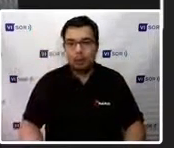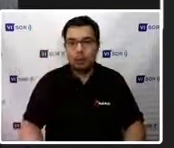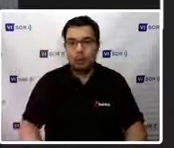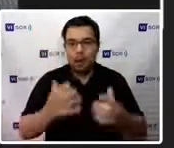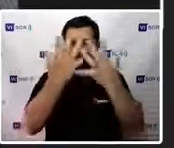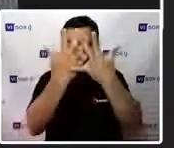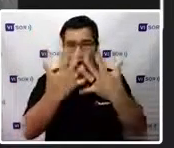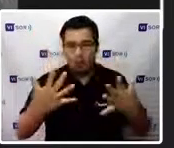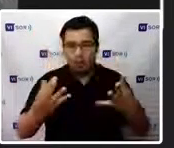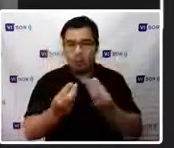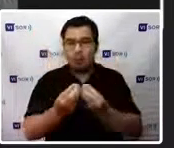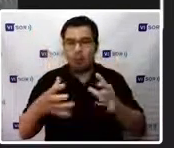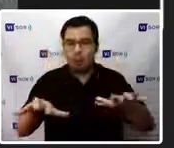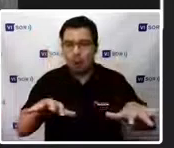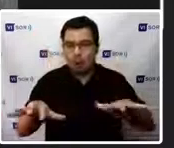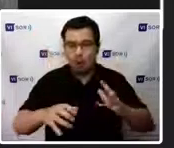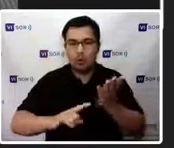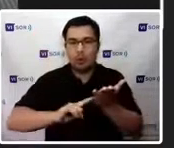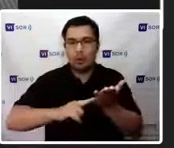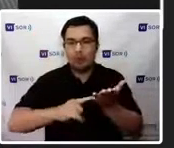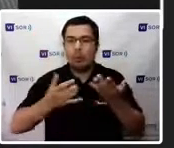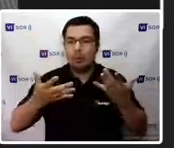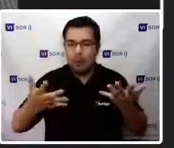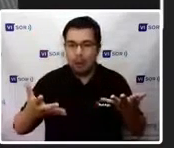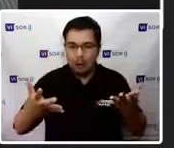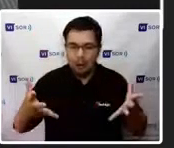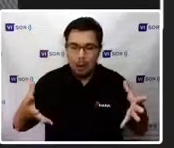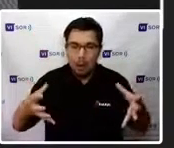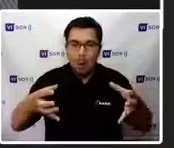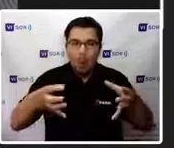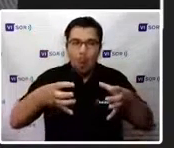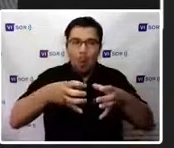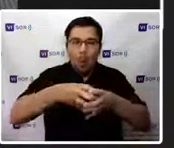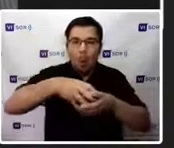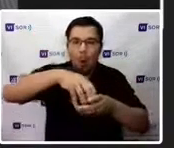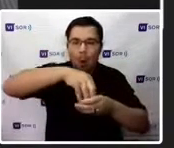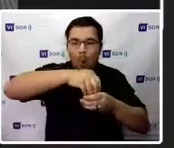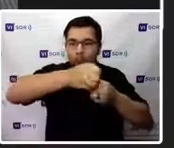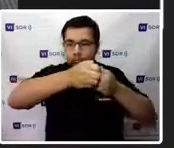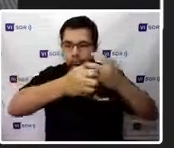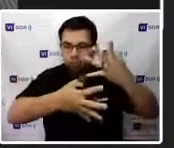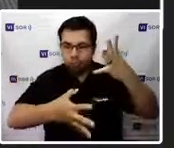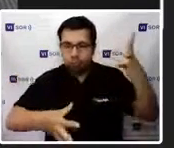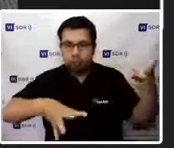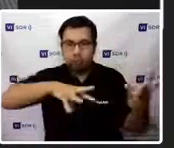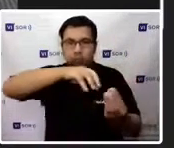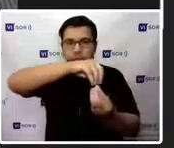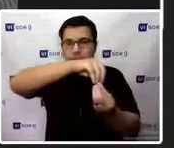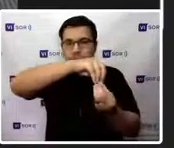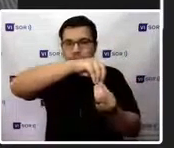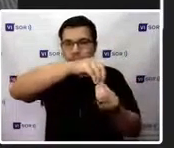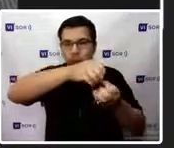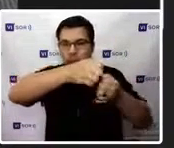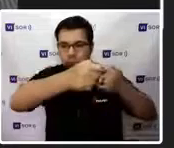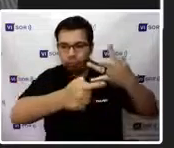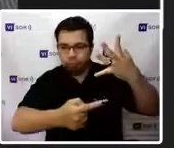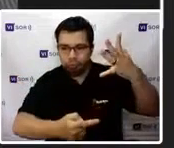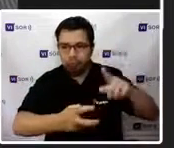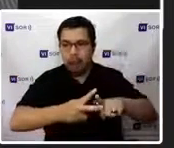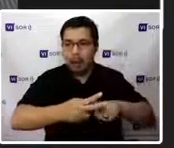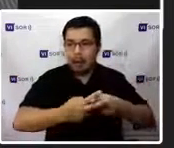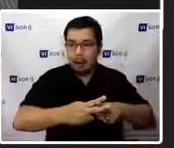este conjunto de herramientas técnicas que nosotros les entregamos, si ustedes no tienen, ¿no es cierto?, una actitud, ¿no es cierto?,